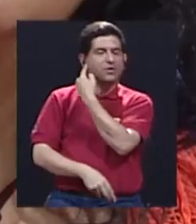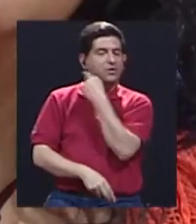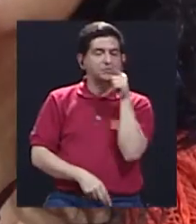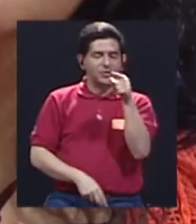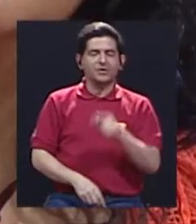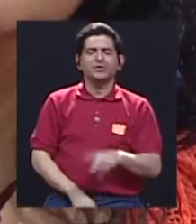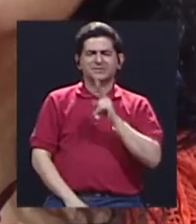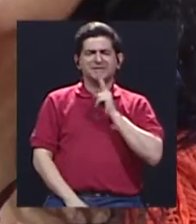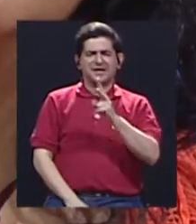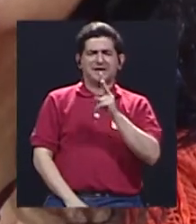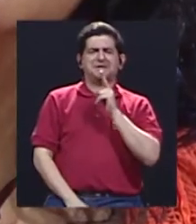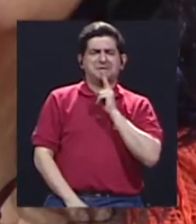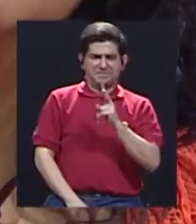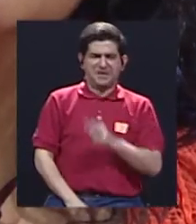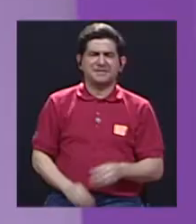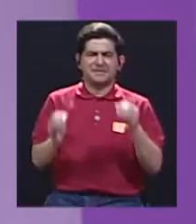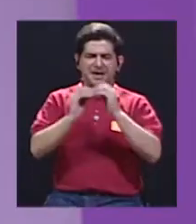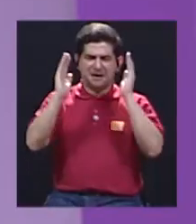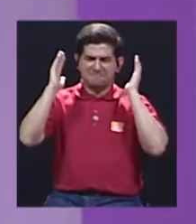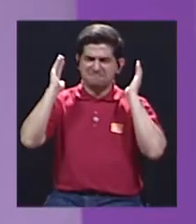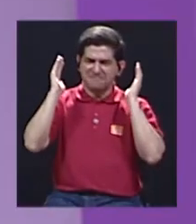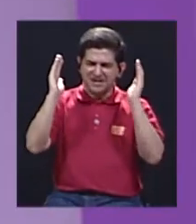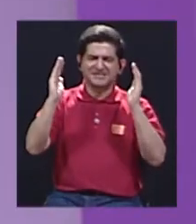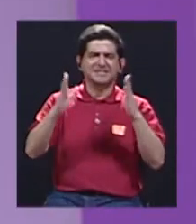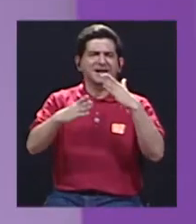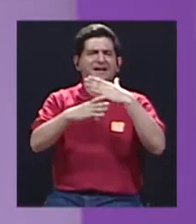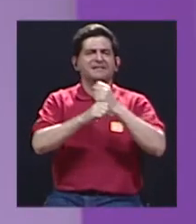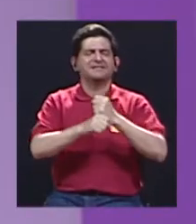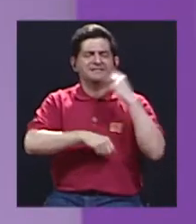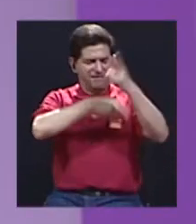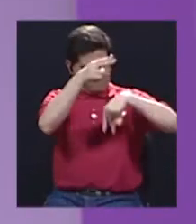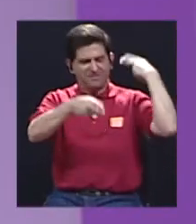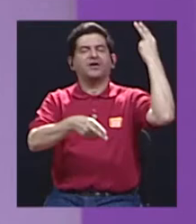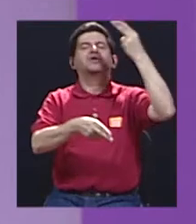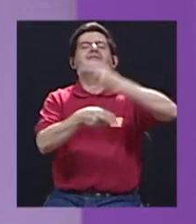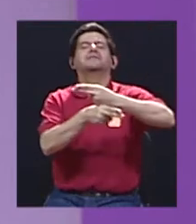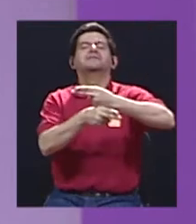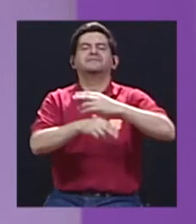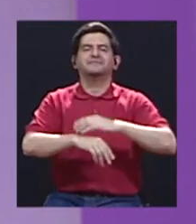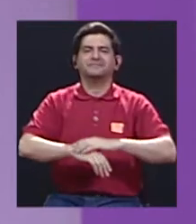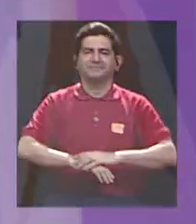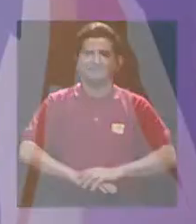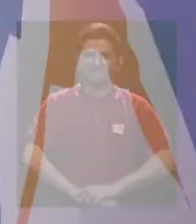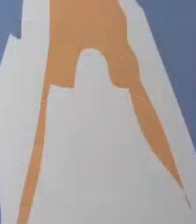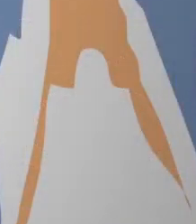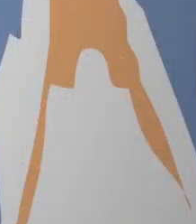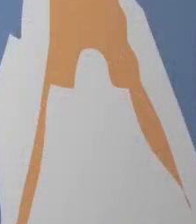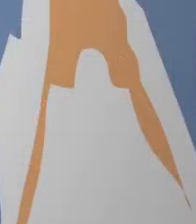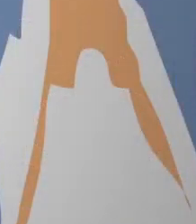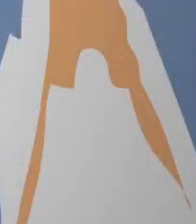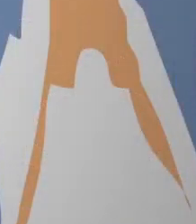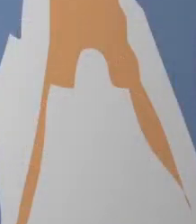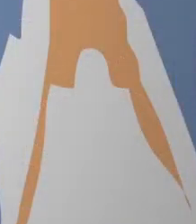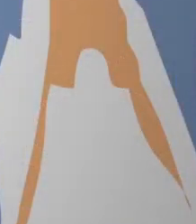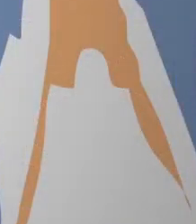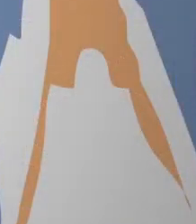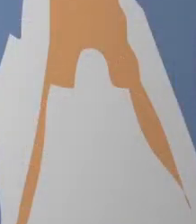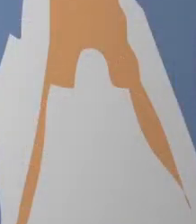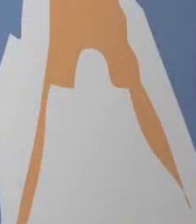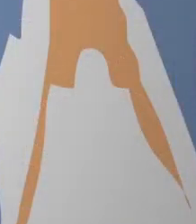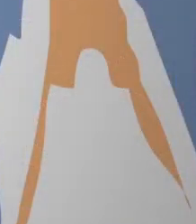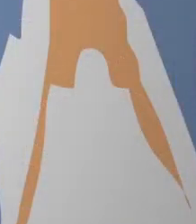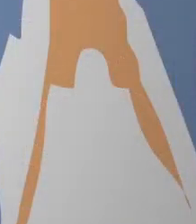ustedes son en realidad la más grande creación del universo más